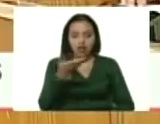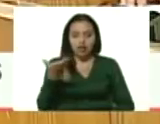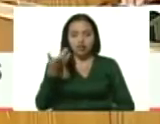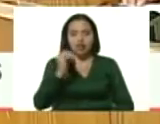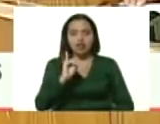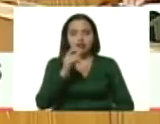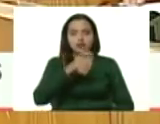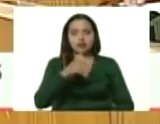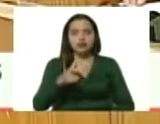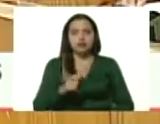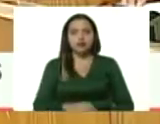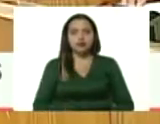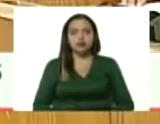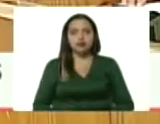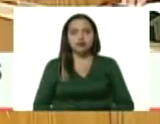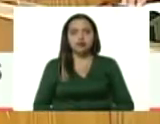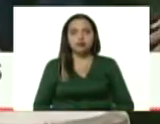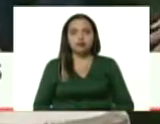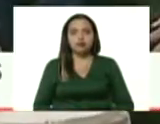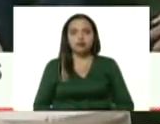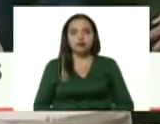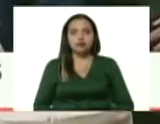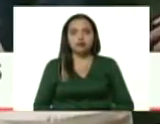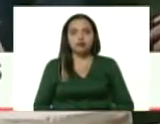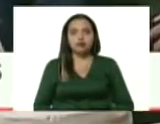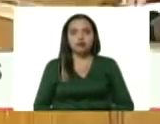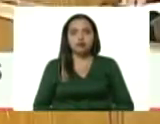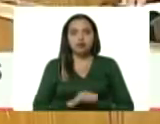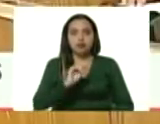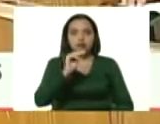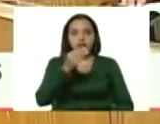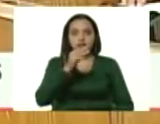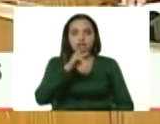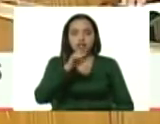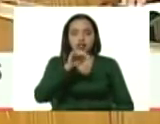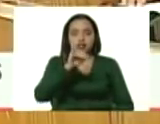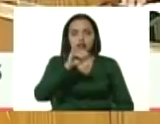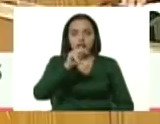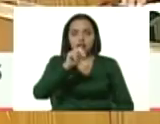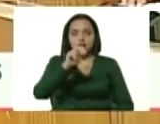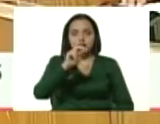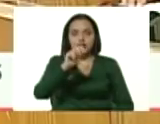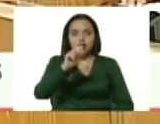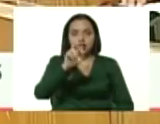el general de división Quintero Guillén, segundo comandante y jefe del Estado Mayor.